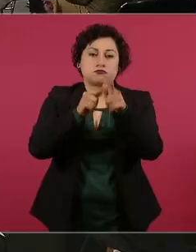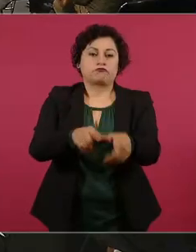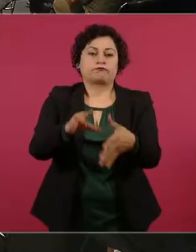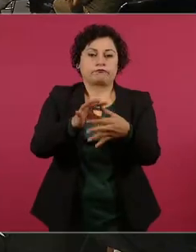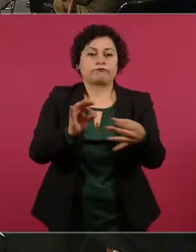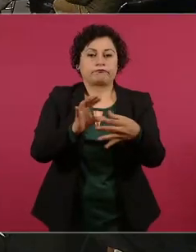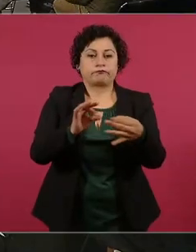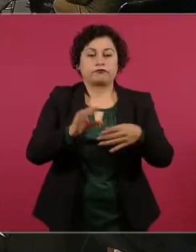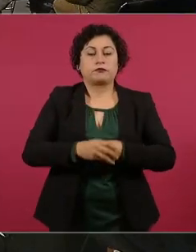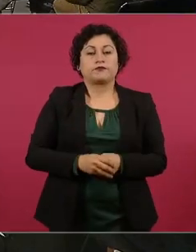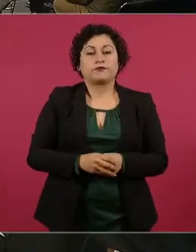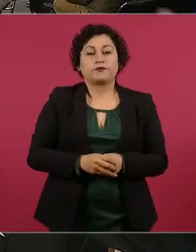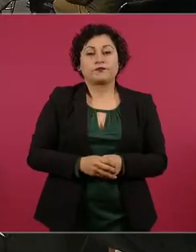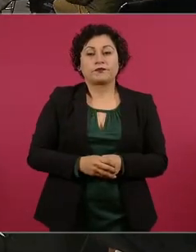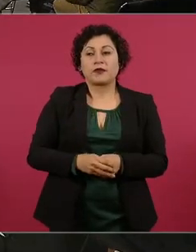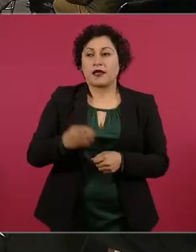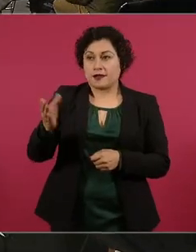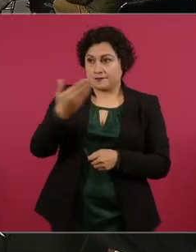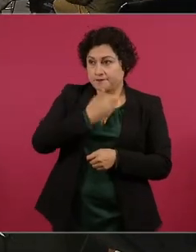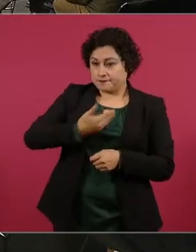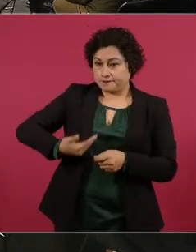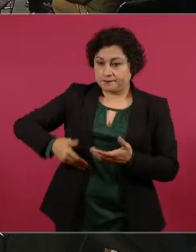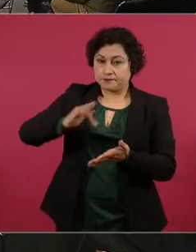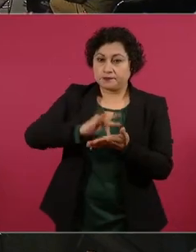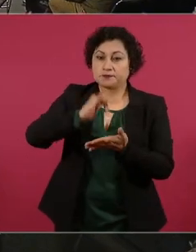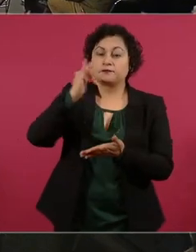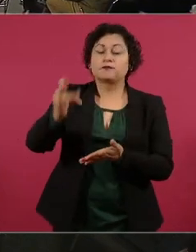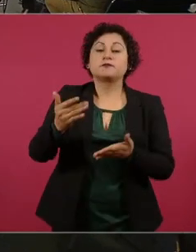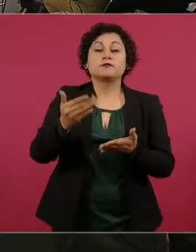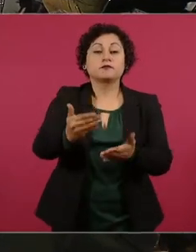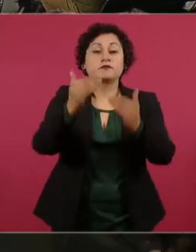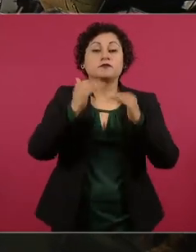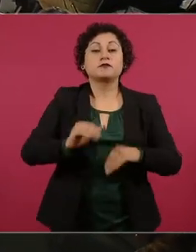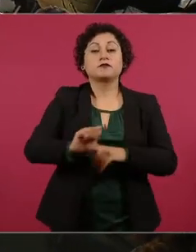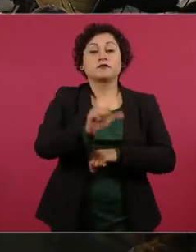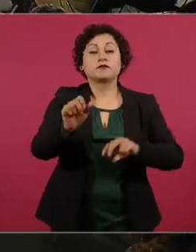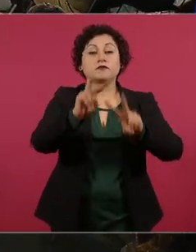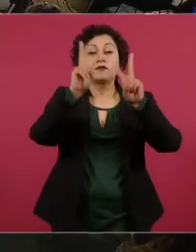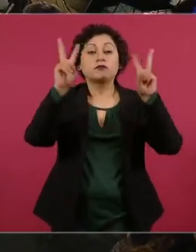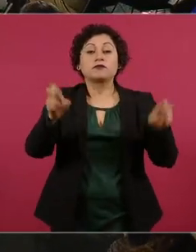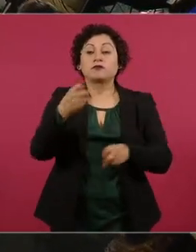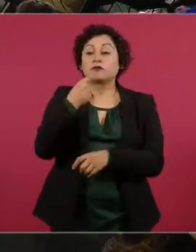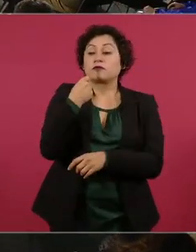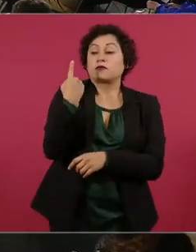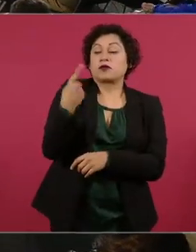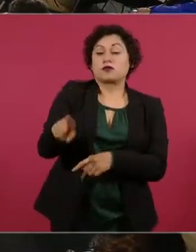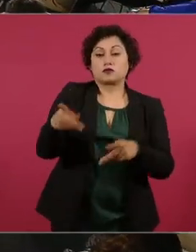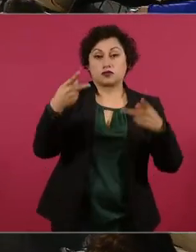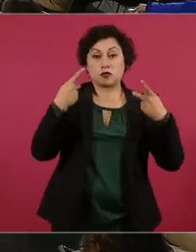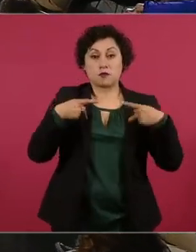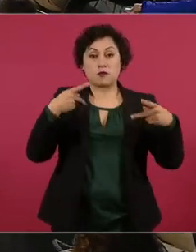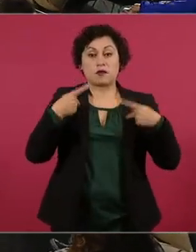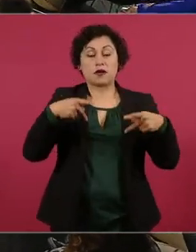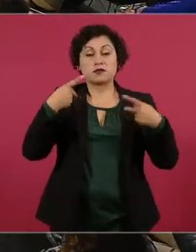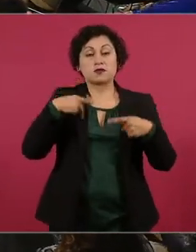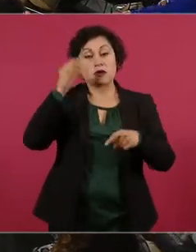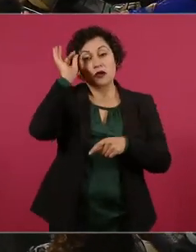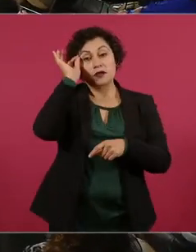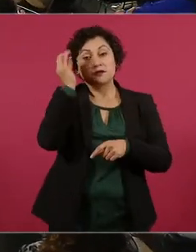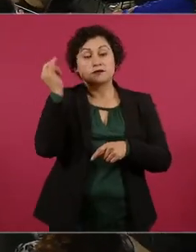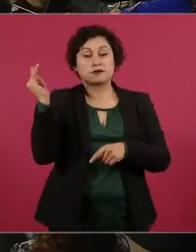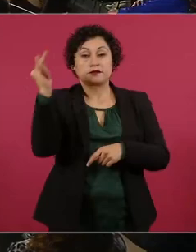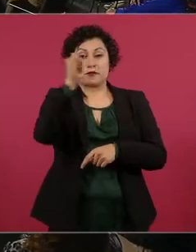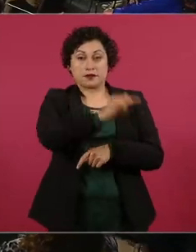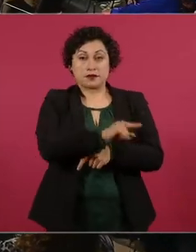Gracias, presidente. En otro tema, hemos dado seguimiento a una denuncia por parte de sobrecargos, quienes denunciaron que fueron discriminadas debido a